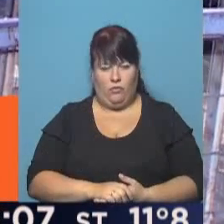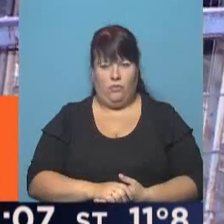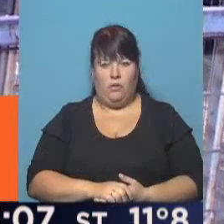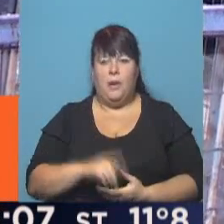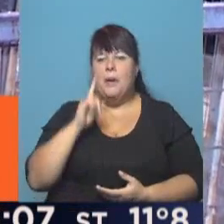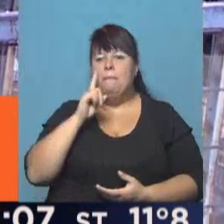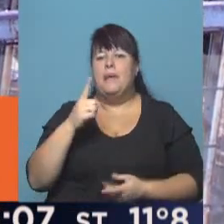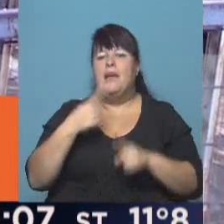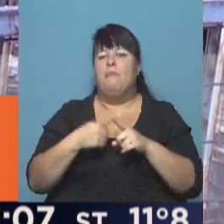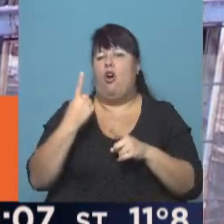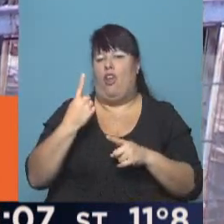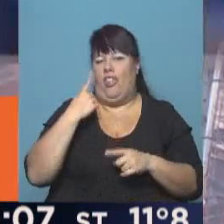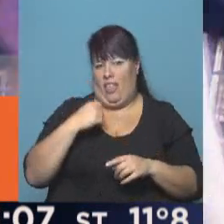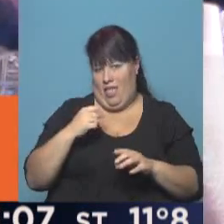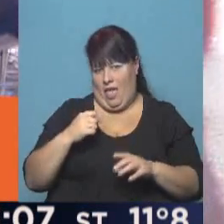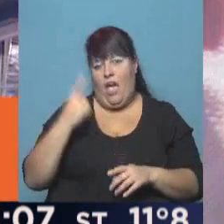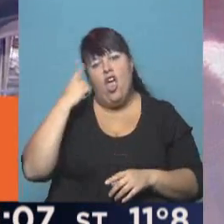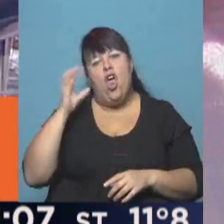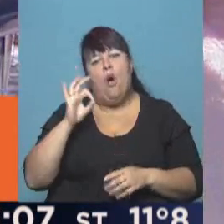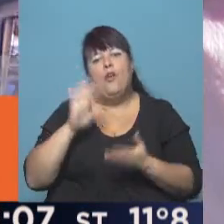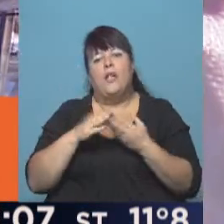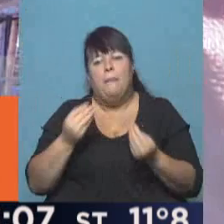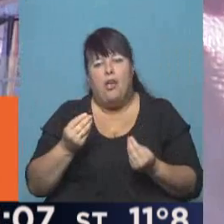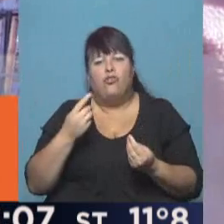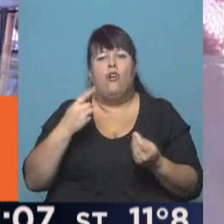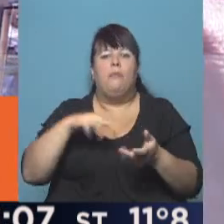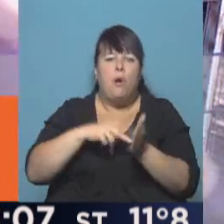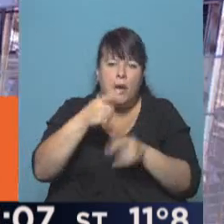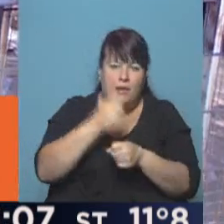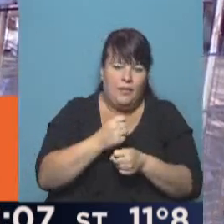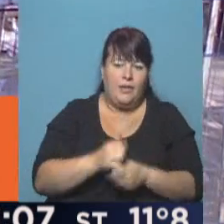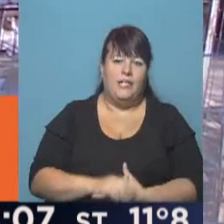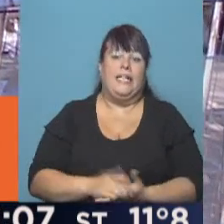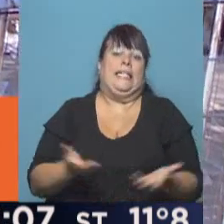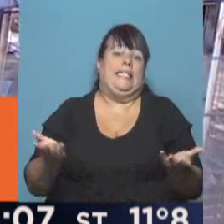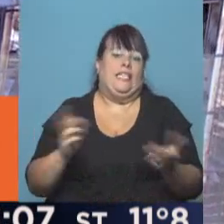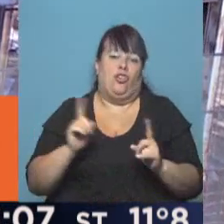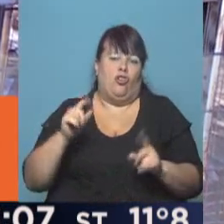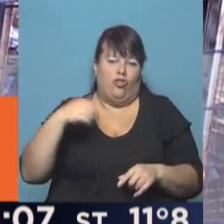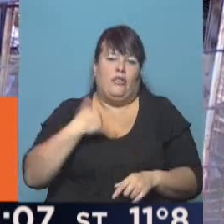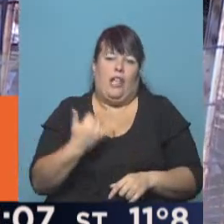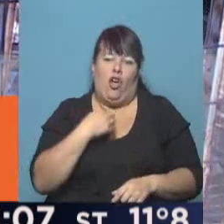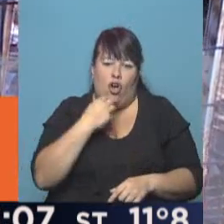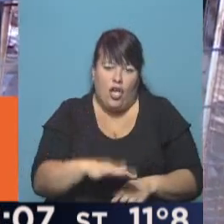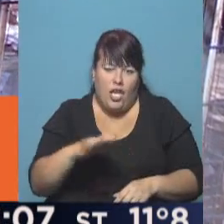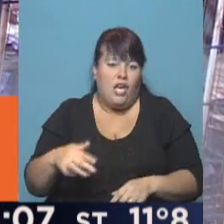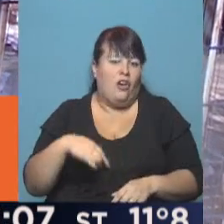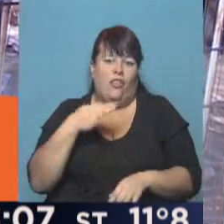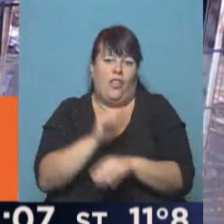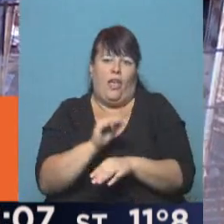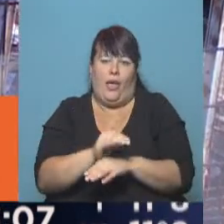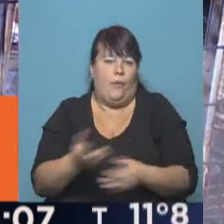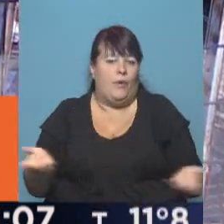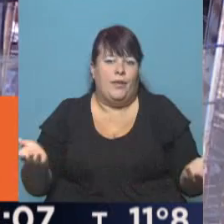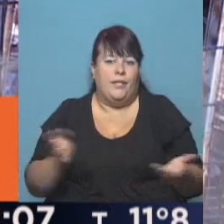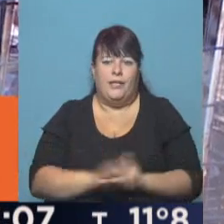1.000 pesos. 1.000 pesos por feria. ¿Qué opinas de lo que pasó? ¿Cómo los afecta en el trabajo? Y no, yo tengo hijos y tengo que darle de comer